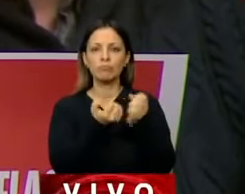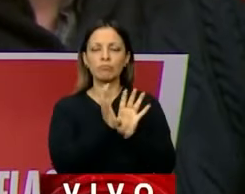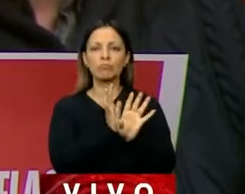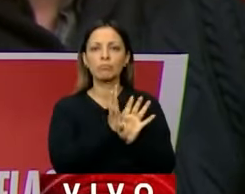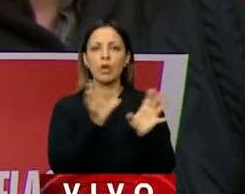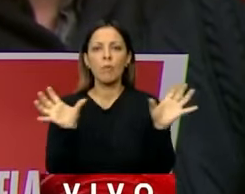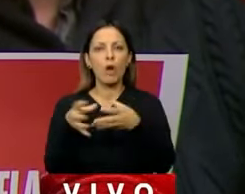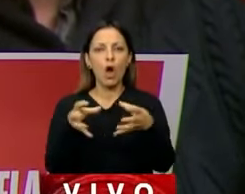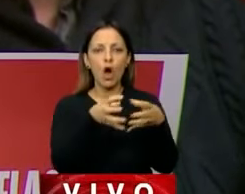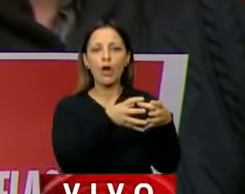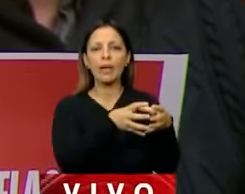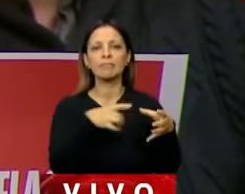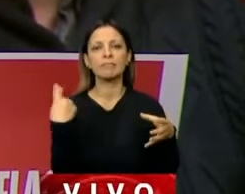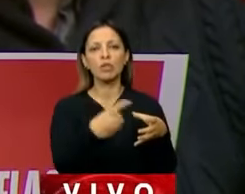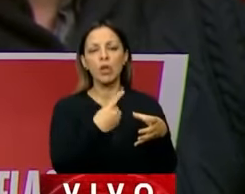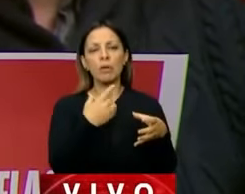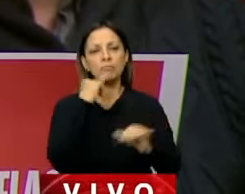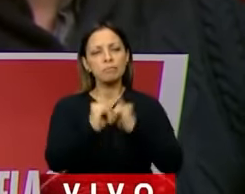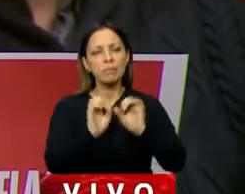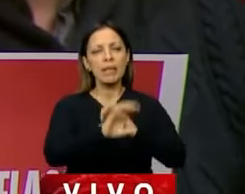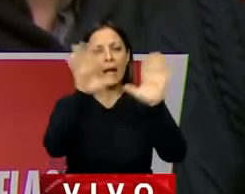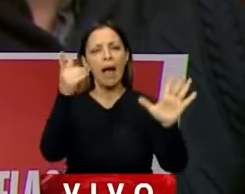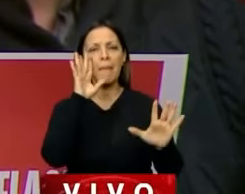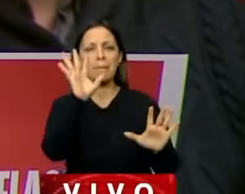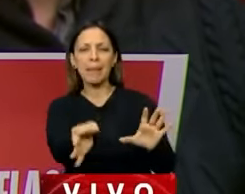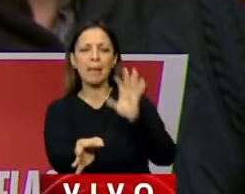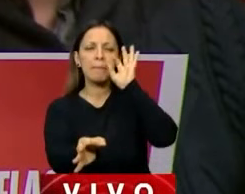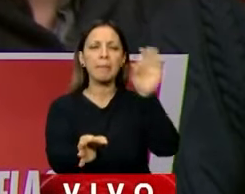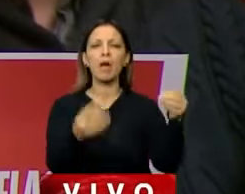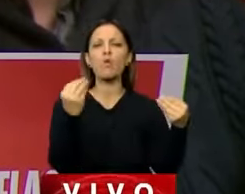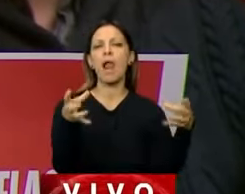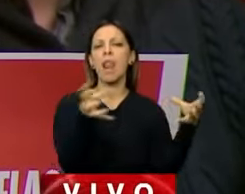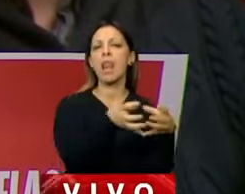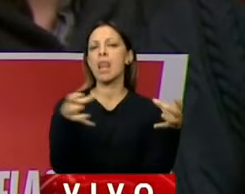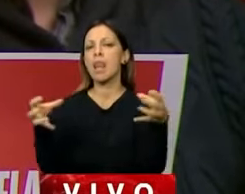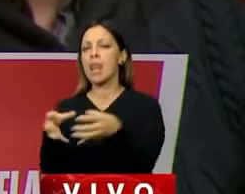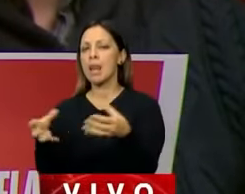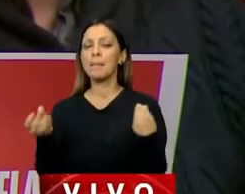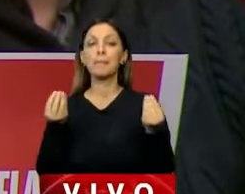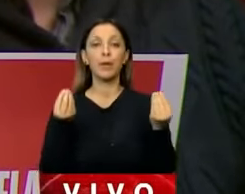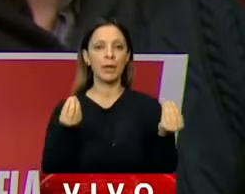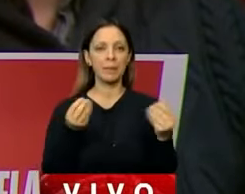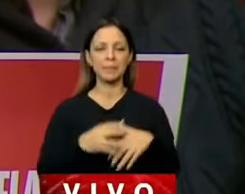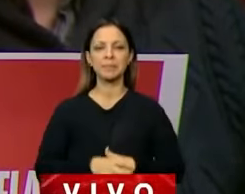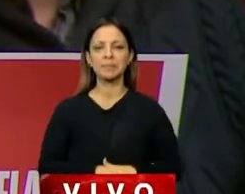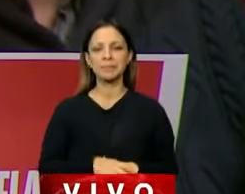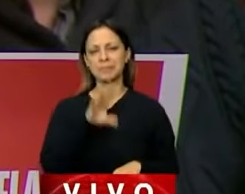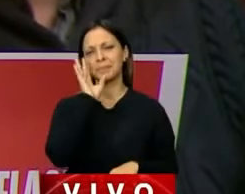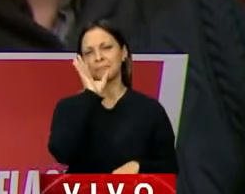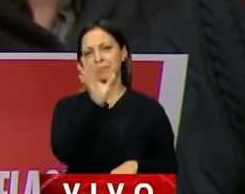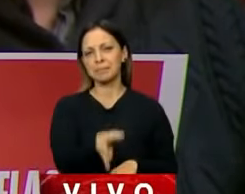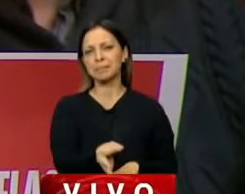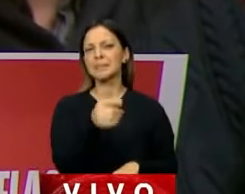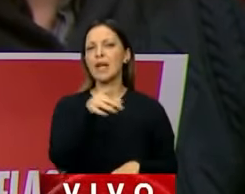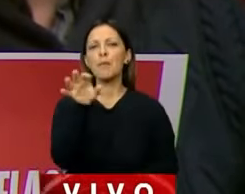patronales de esta Cámara sirve para clarificar de qué lado estamos cada uno. Miren, porque está claro que este